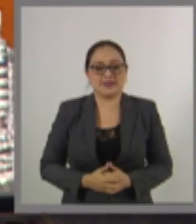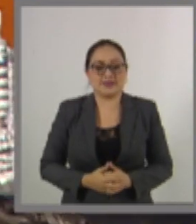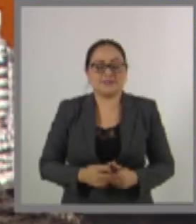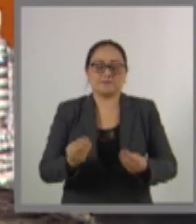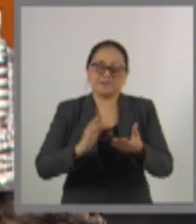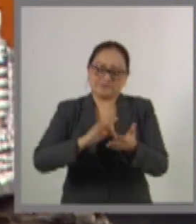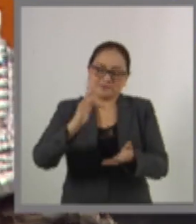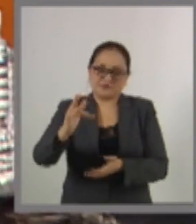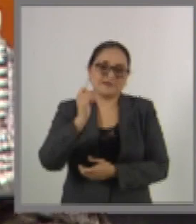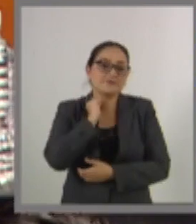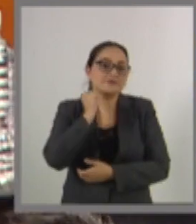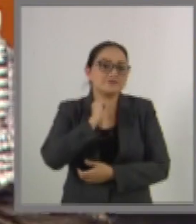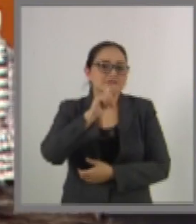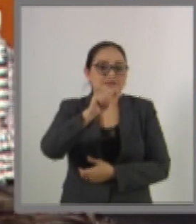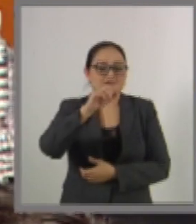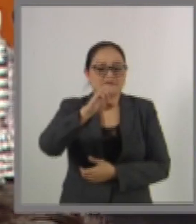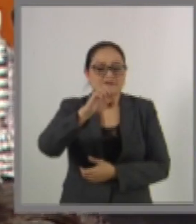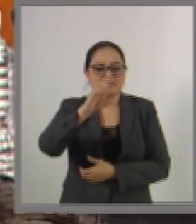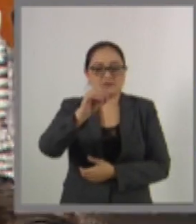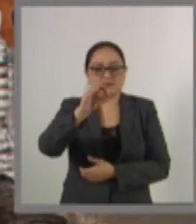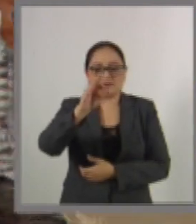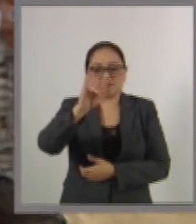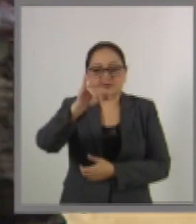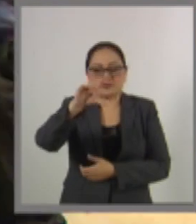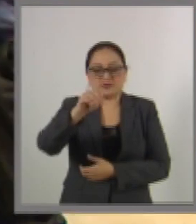Muchas gracias, senador Teófilo Torres Corzo.